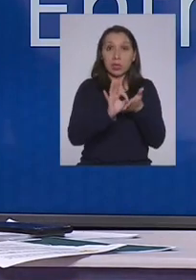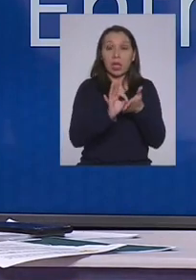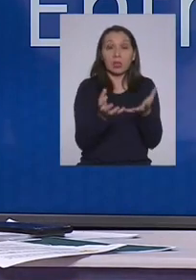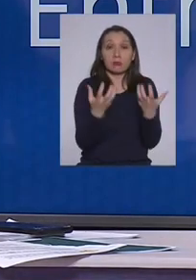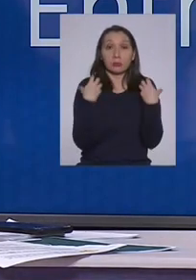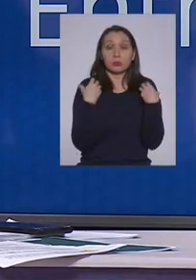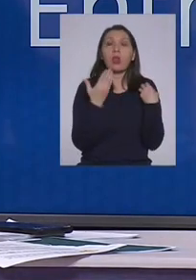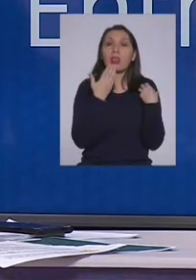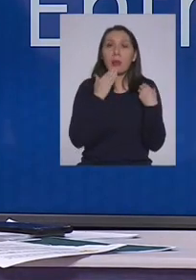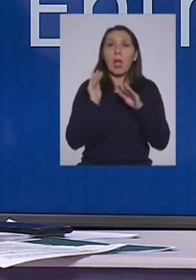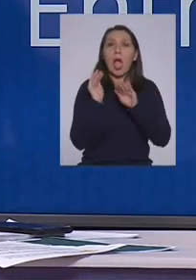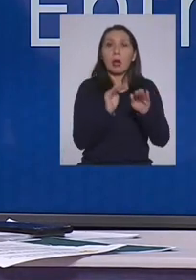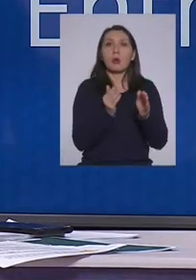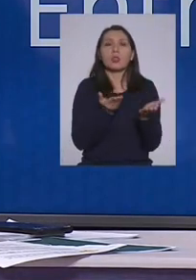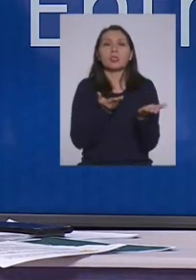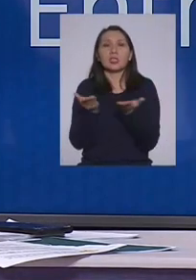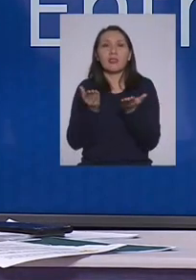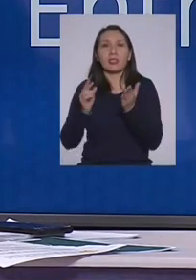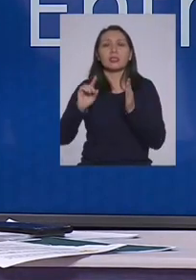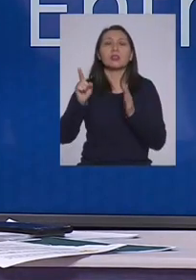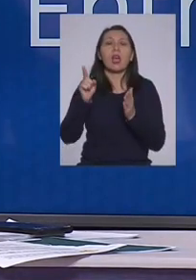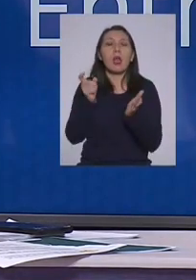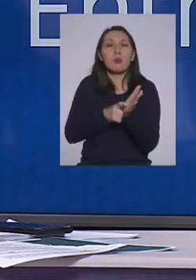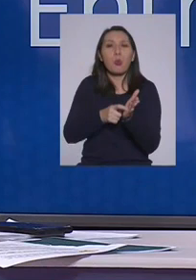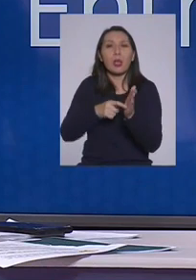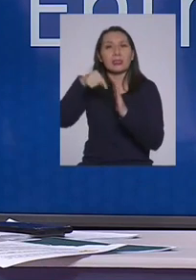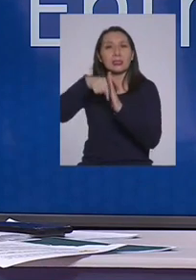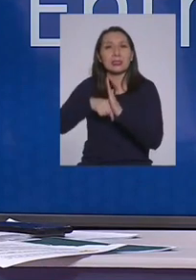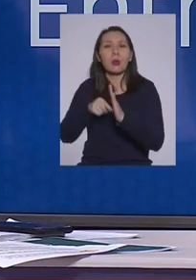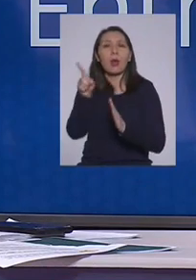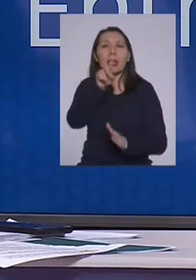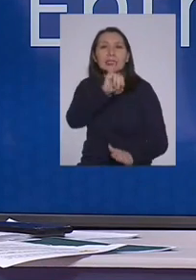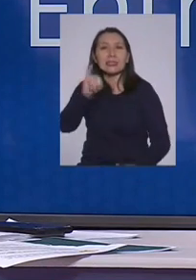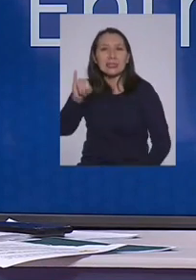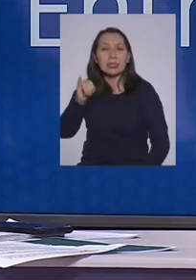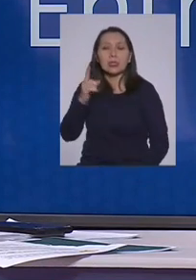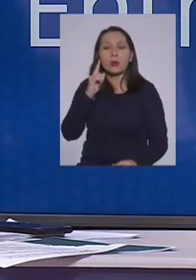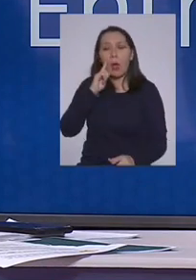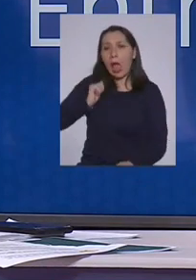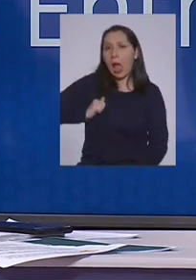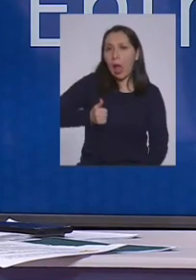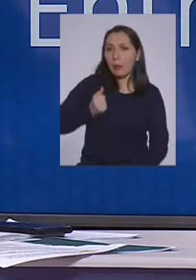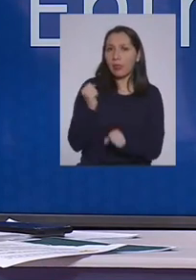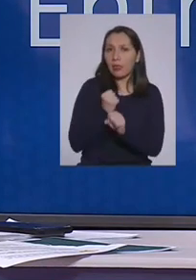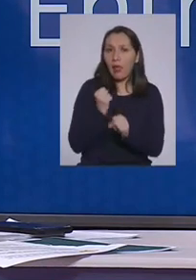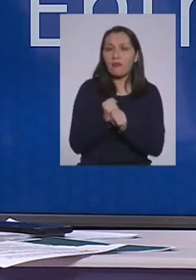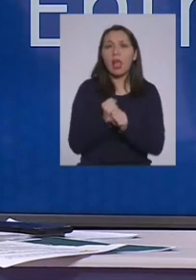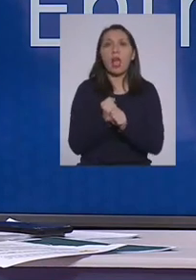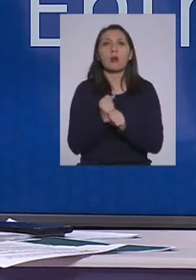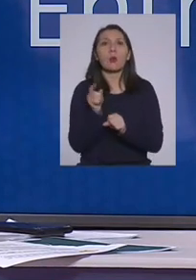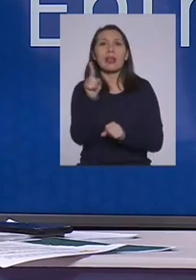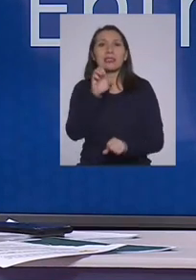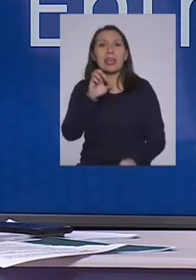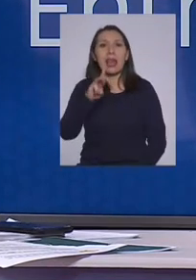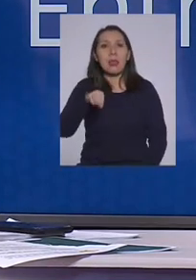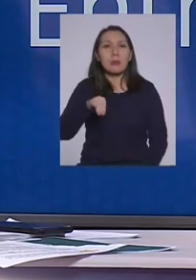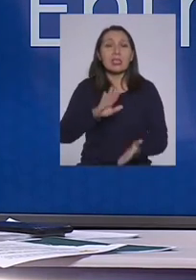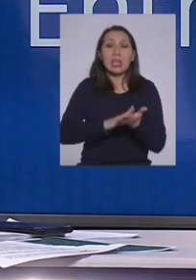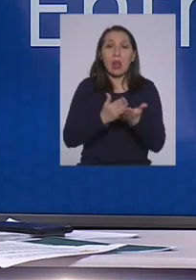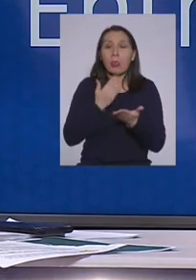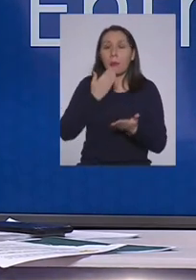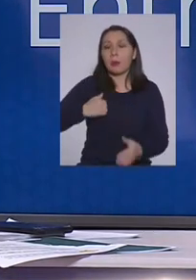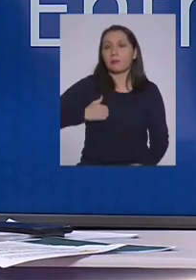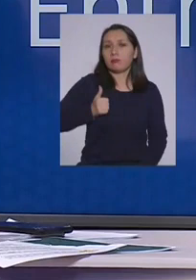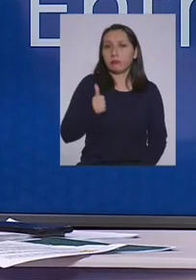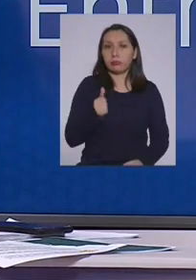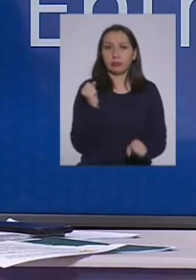con el apoyo del Servicio de Impuestos Internos, de la Inspección del Trabajo, de los Seremis de Salud y de la PDI. Y este es un